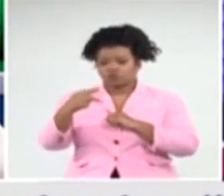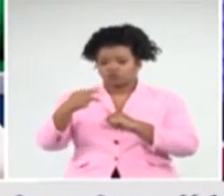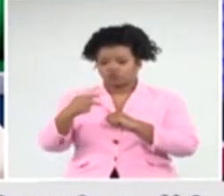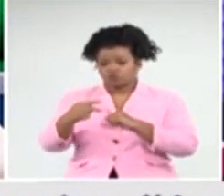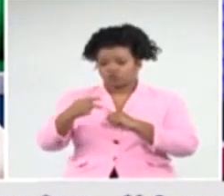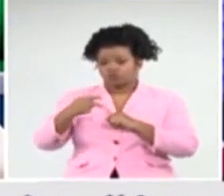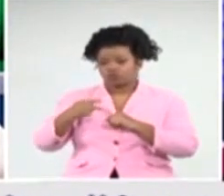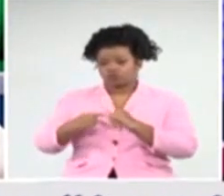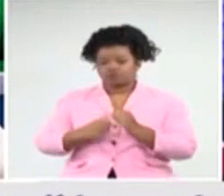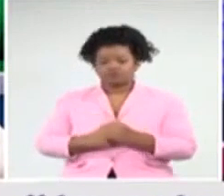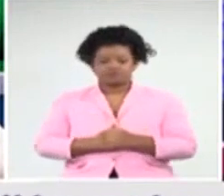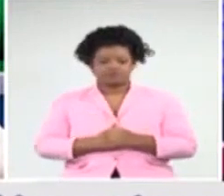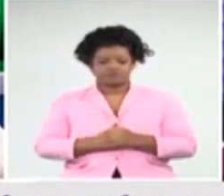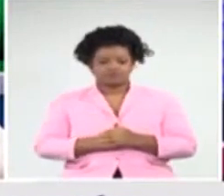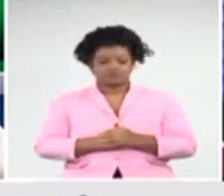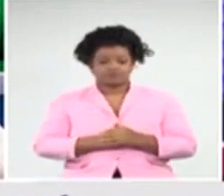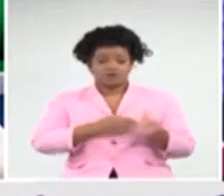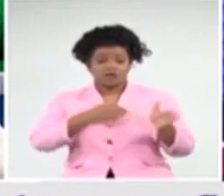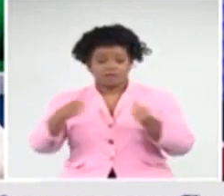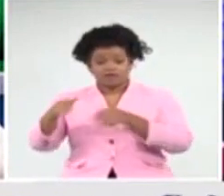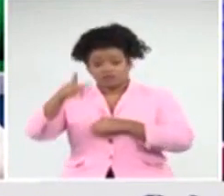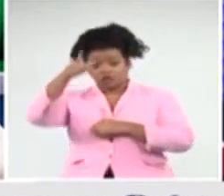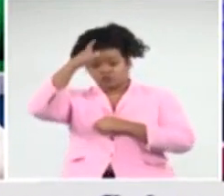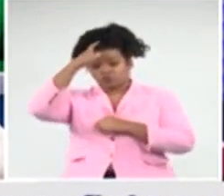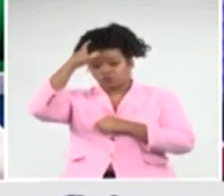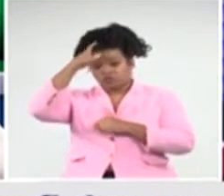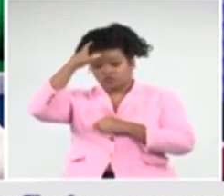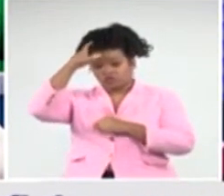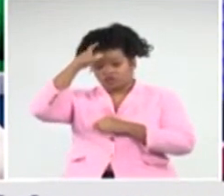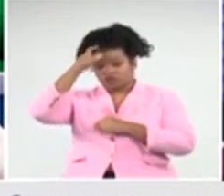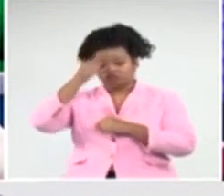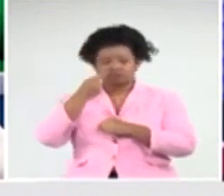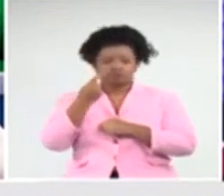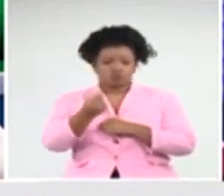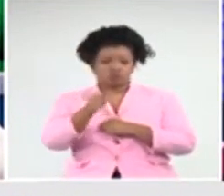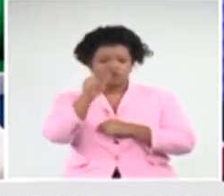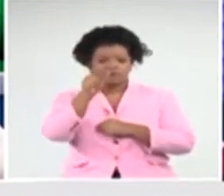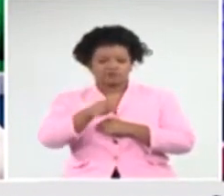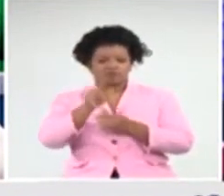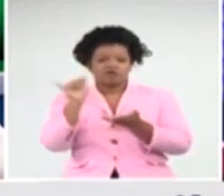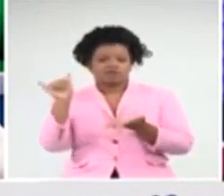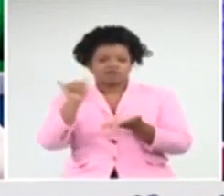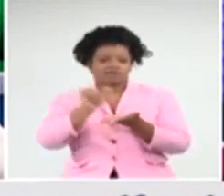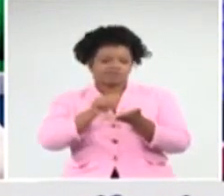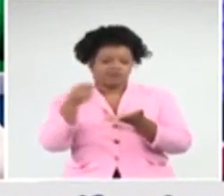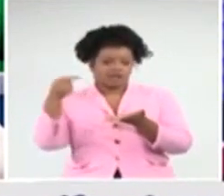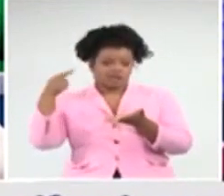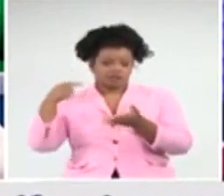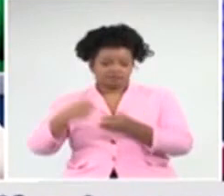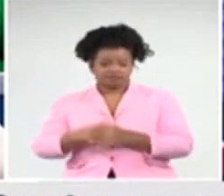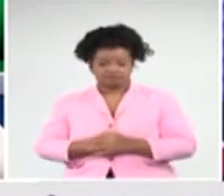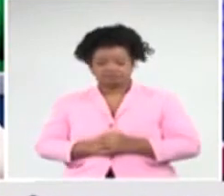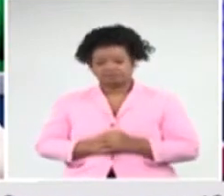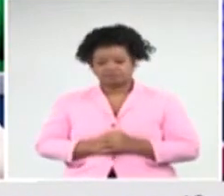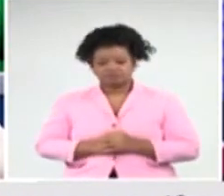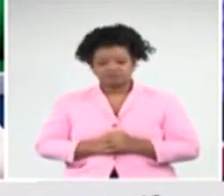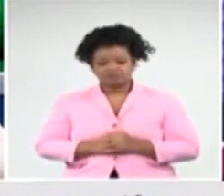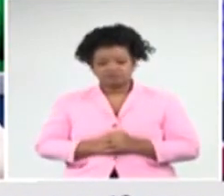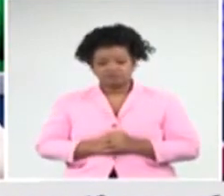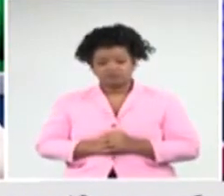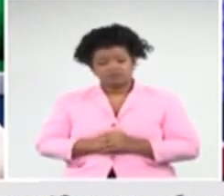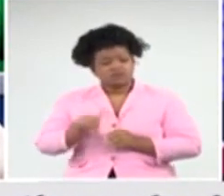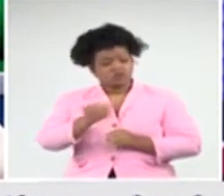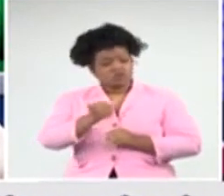y en el caso de Turquía, un caso importado en el día de ayer. Y como también yo